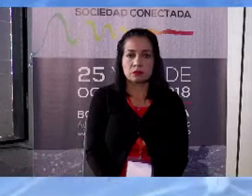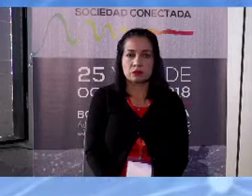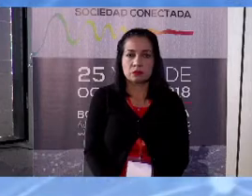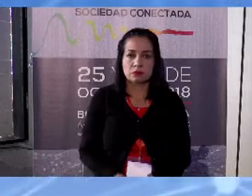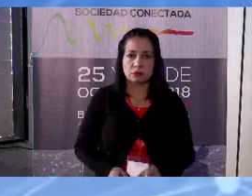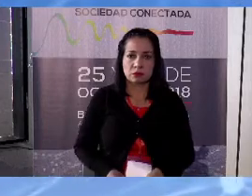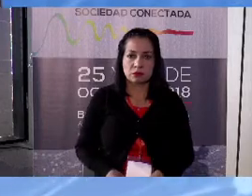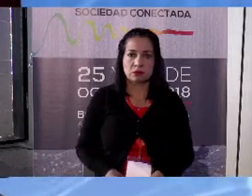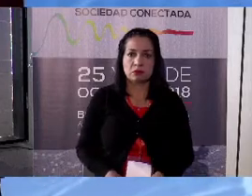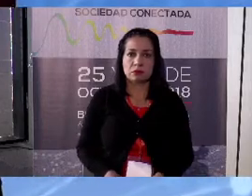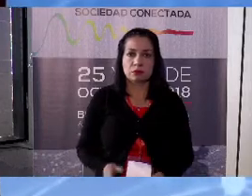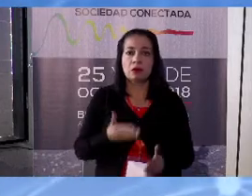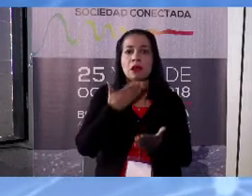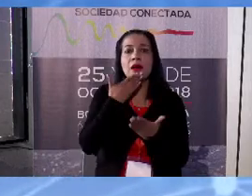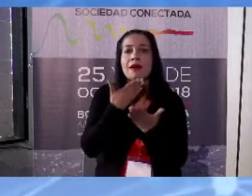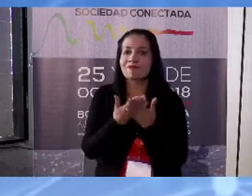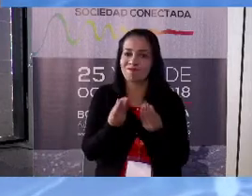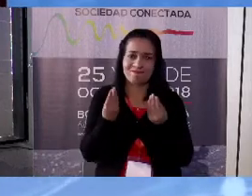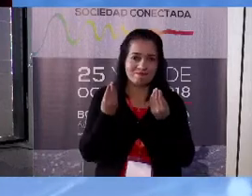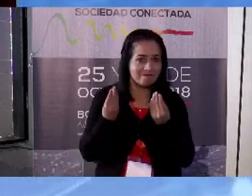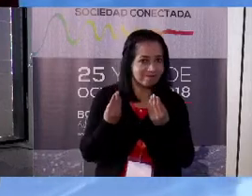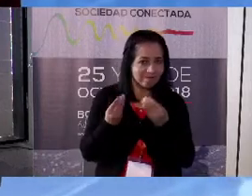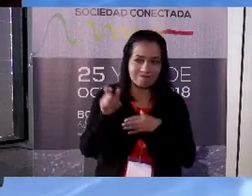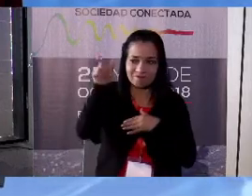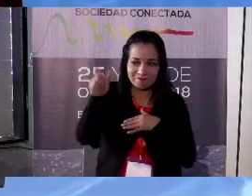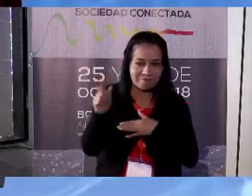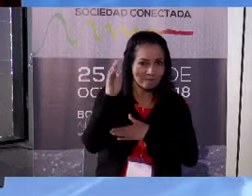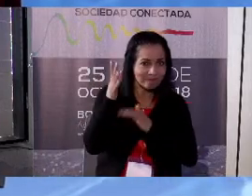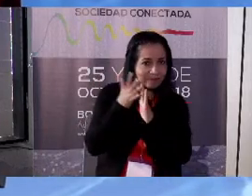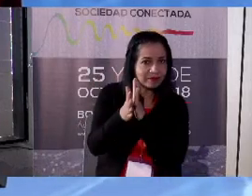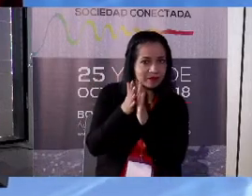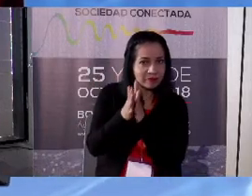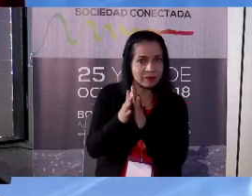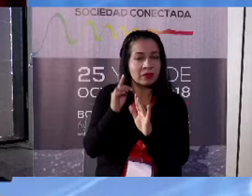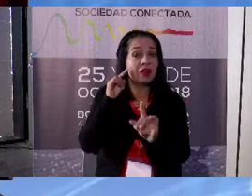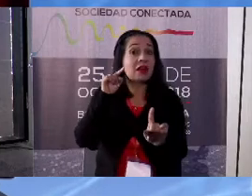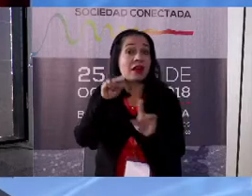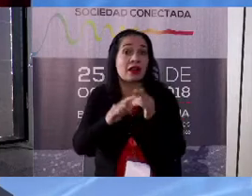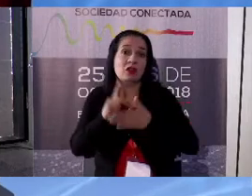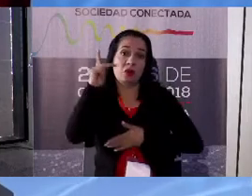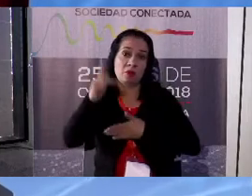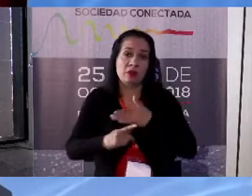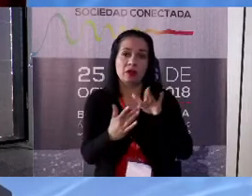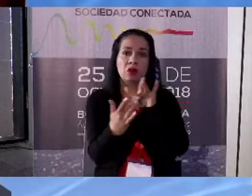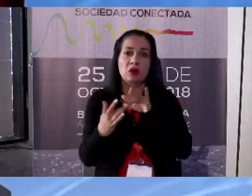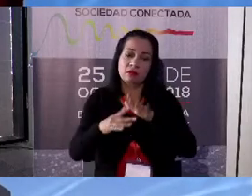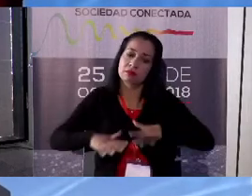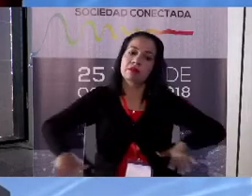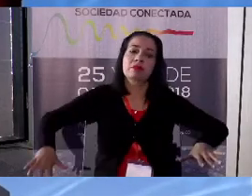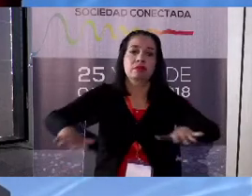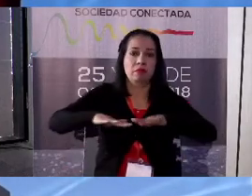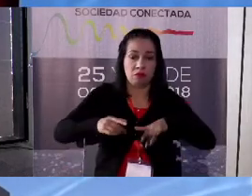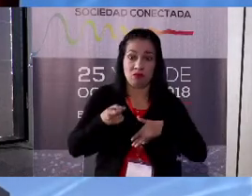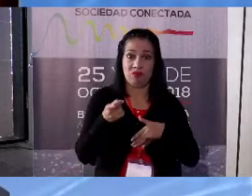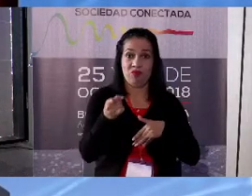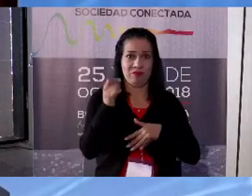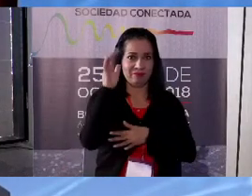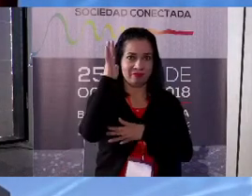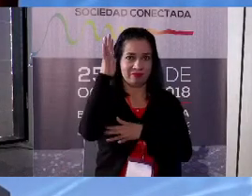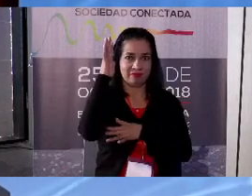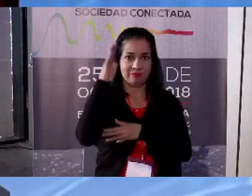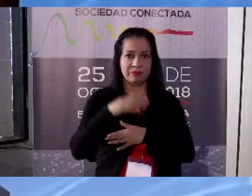Muchas gracias al Señor trevino retos y proyectos de conectividad en la región es el nombre de nuestro siguiente